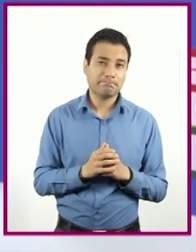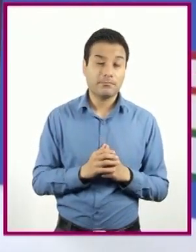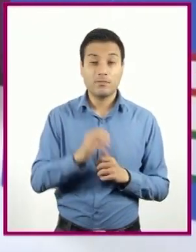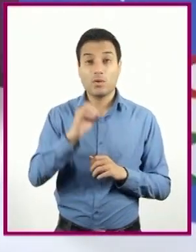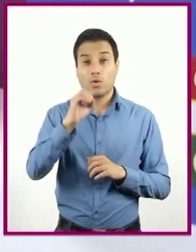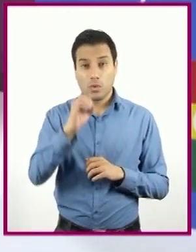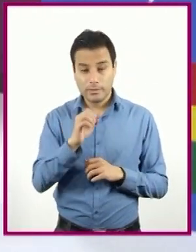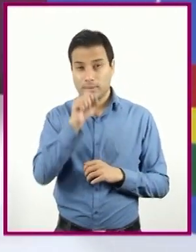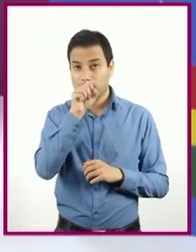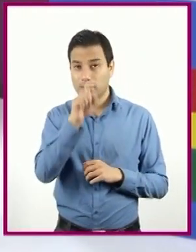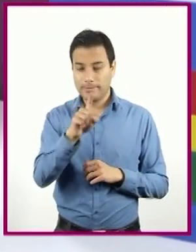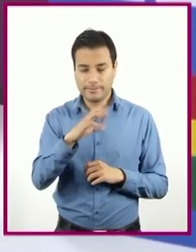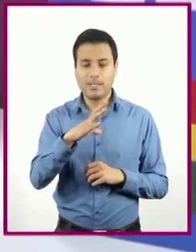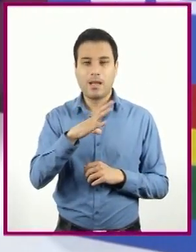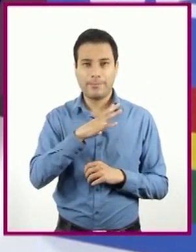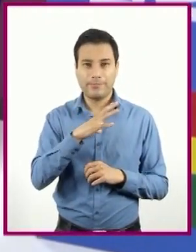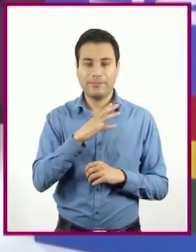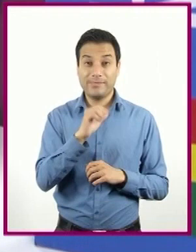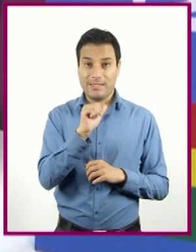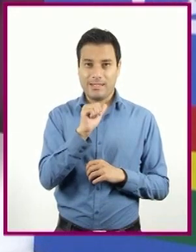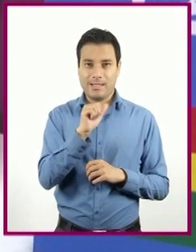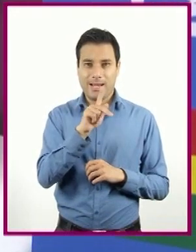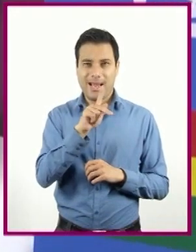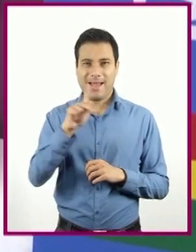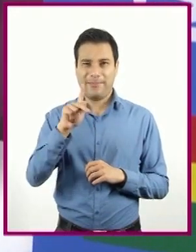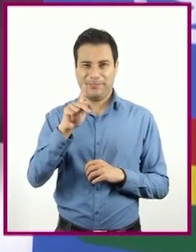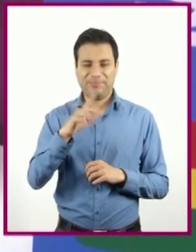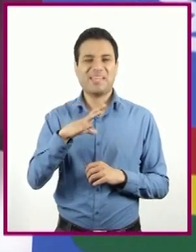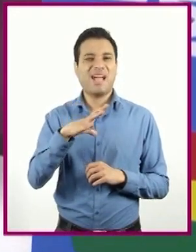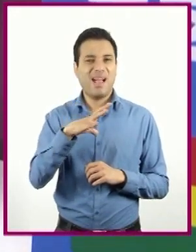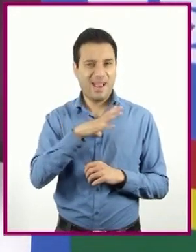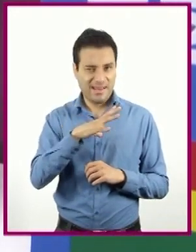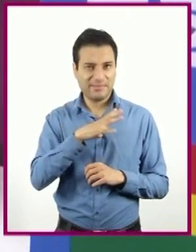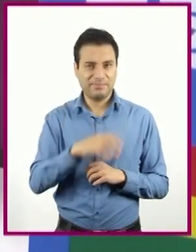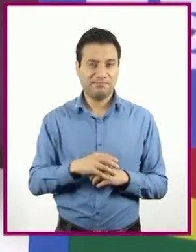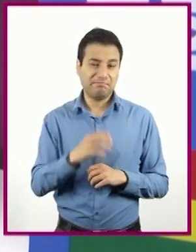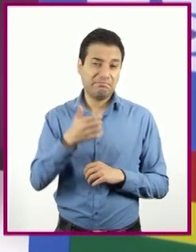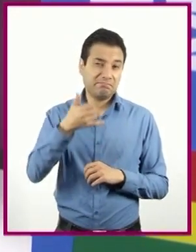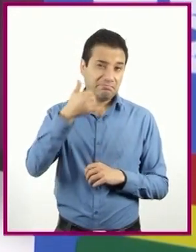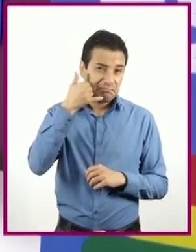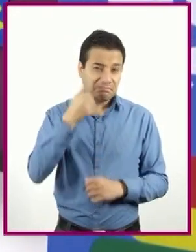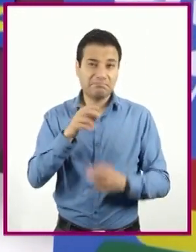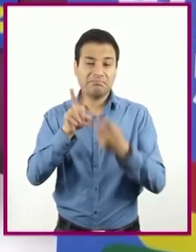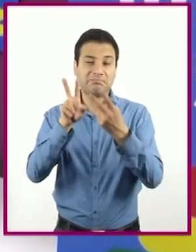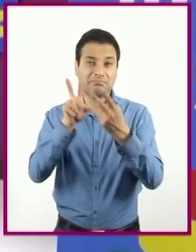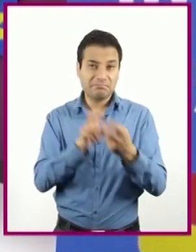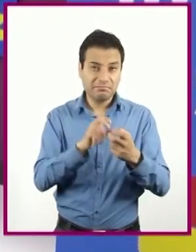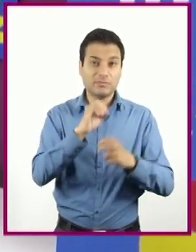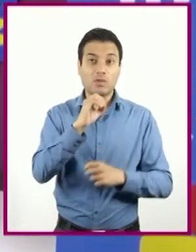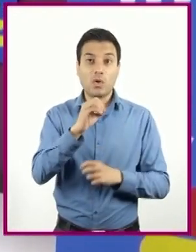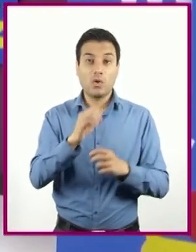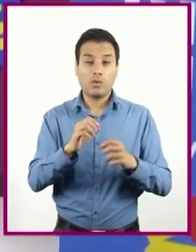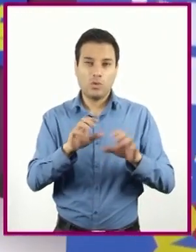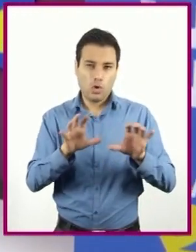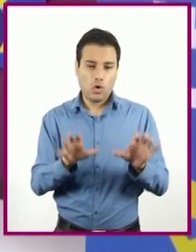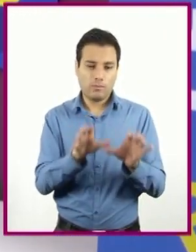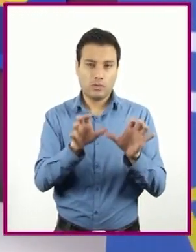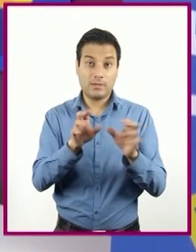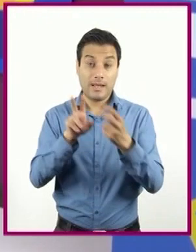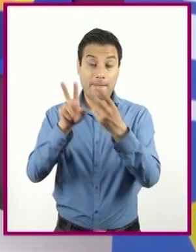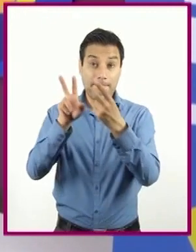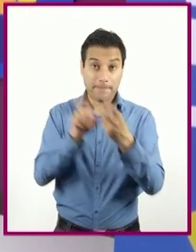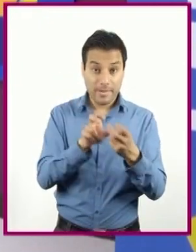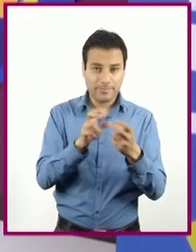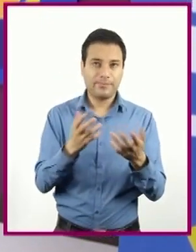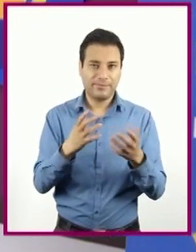existen aplicaciones gratuitas en varios de los sistemas operativos en celulares o computadoras que tienen la función de fichas o